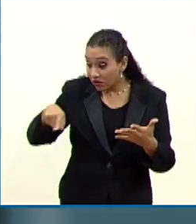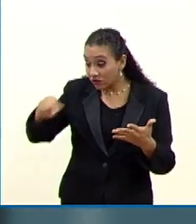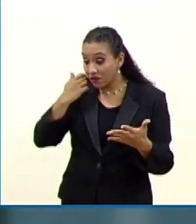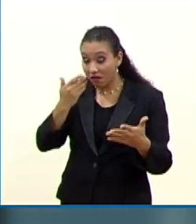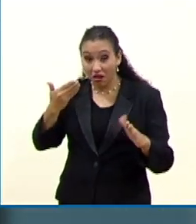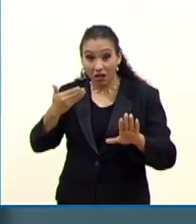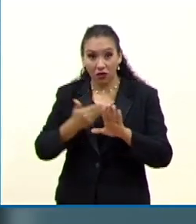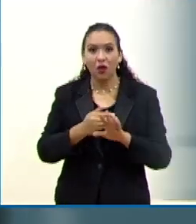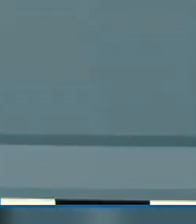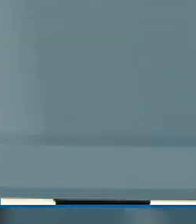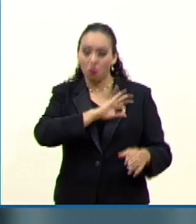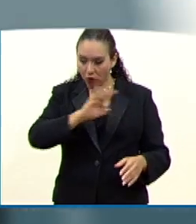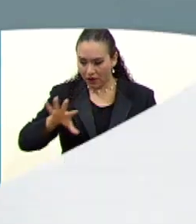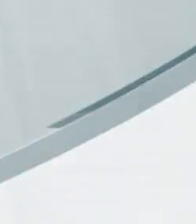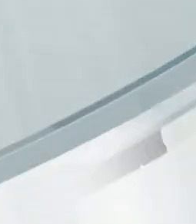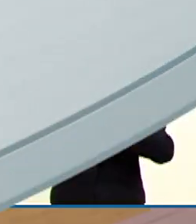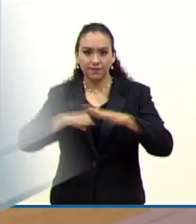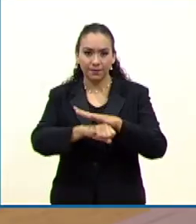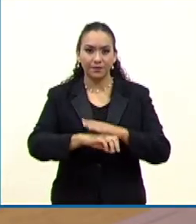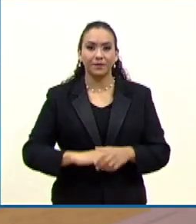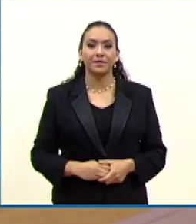delitos.